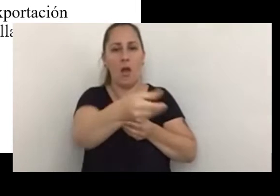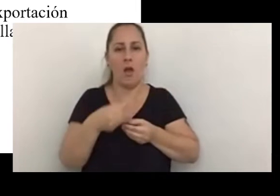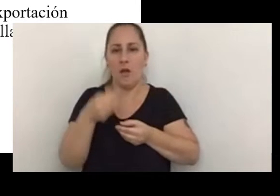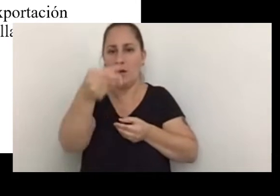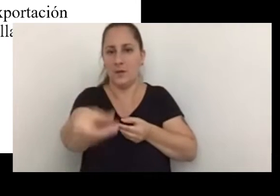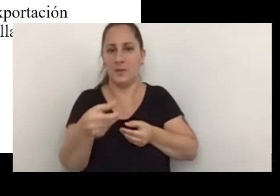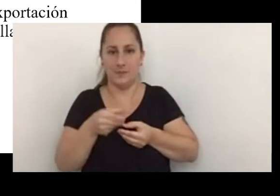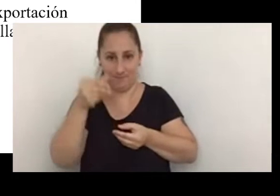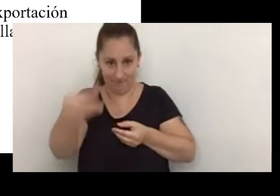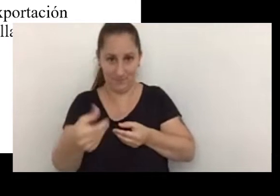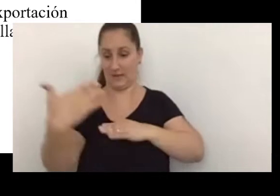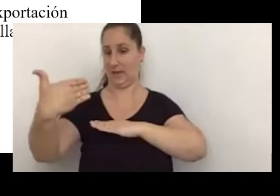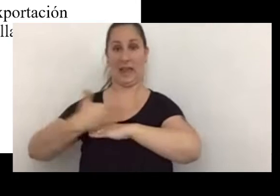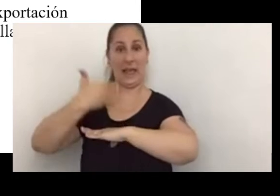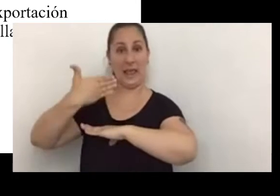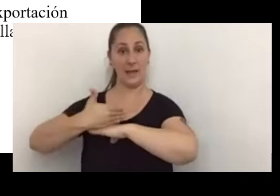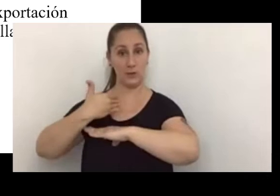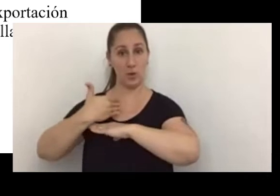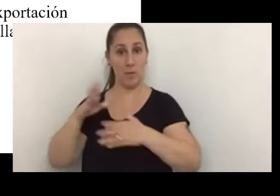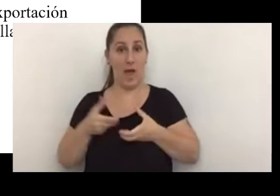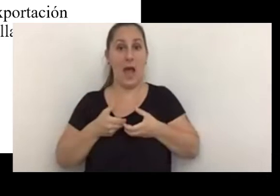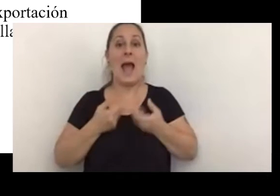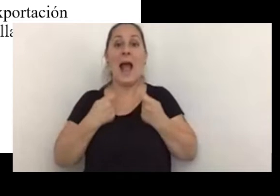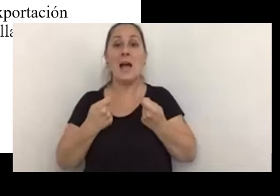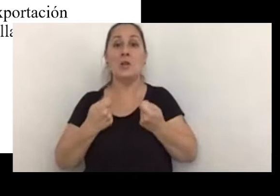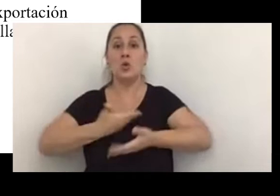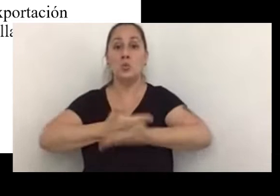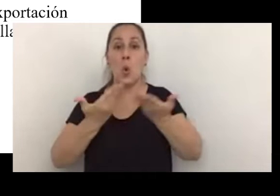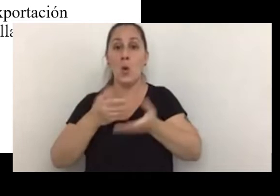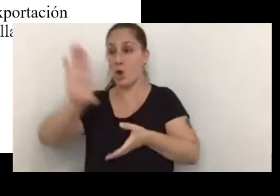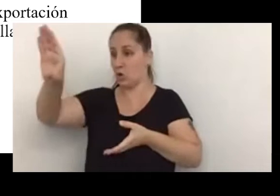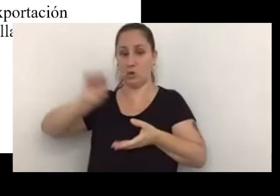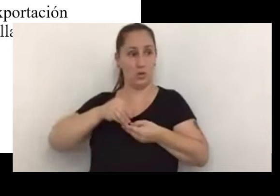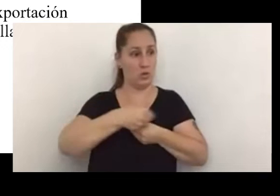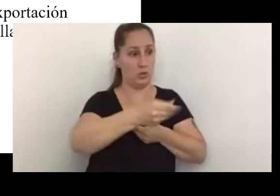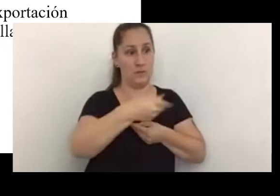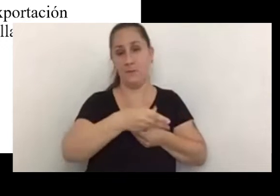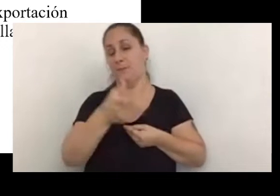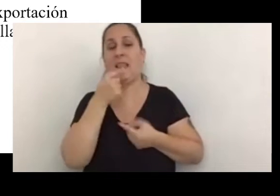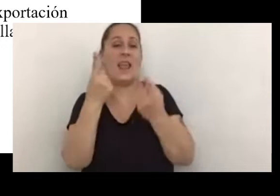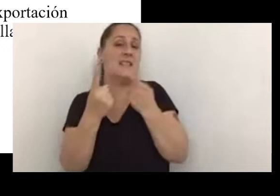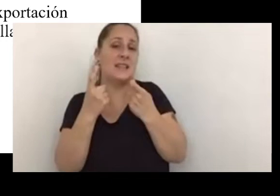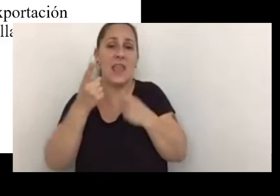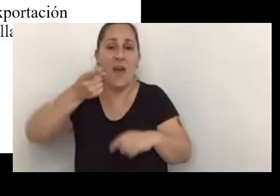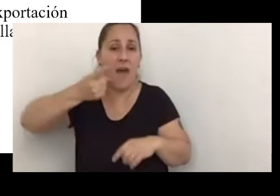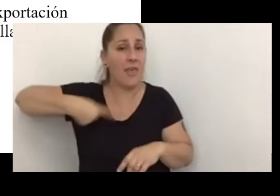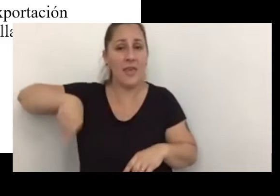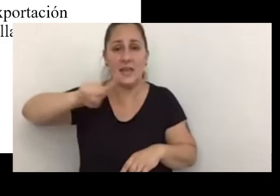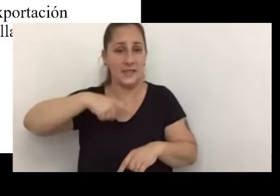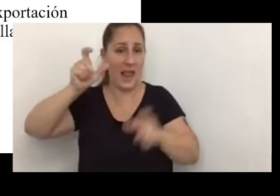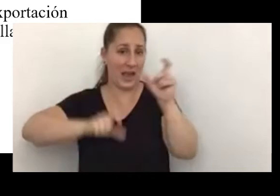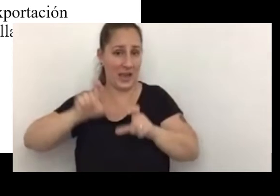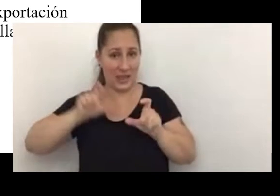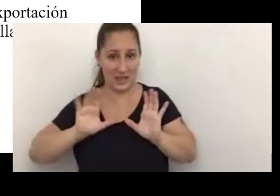obtiene ingresos para afrontar los gastos públicos. Gastos públicos que serían las necesidades de la ciudadanía, para